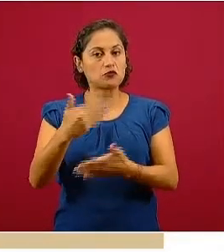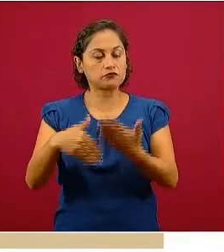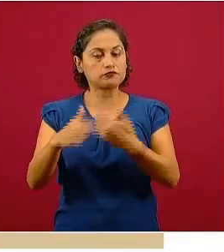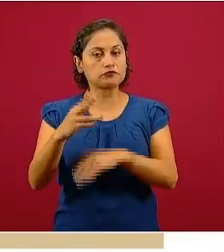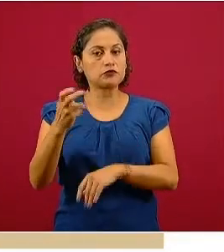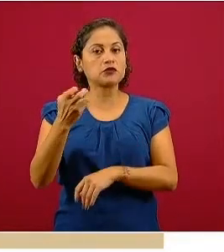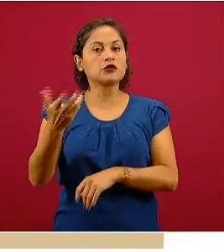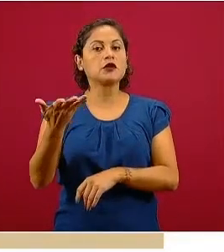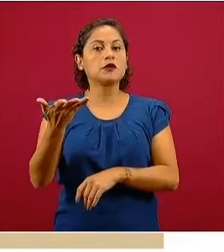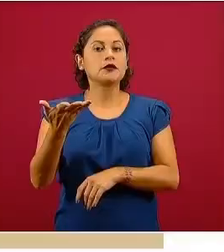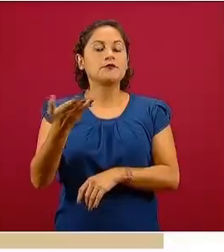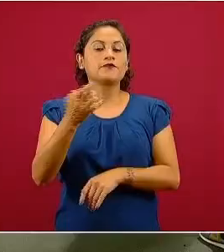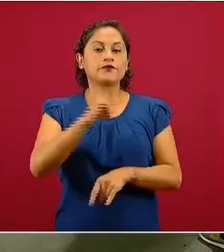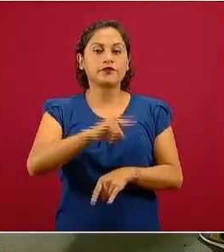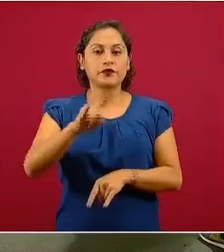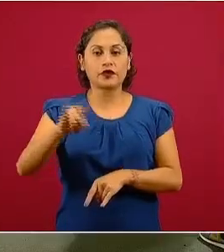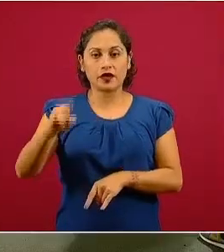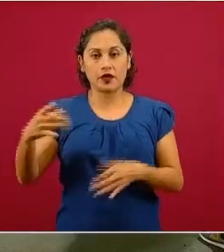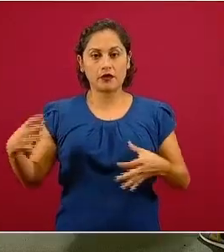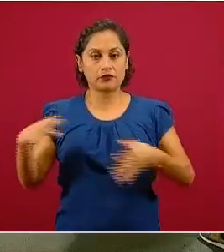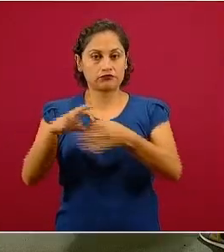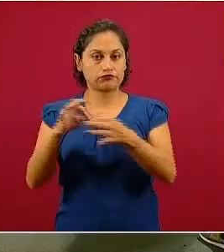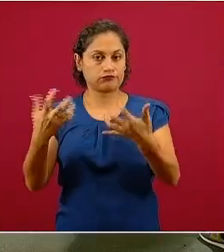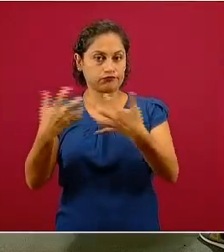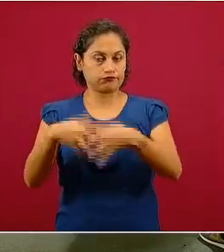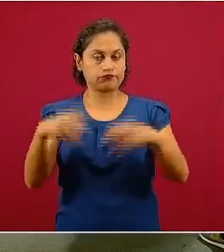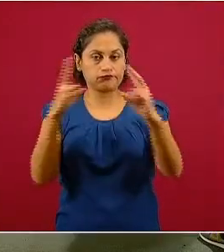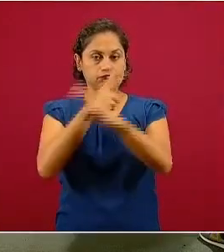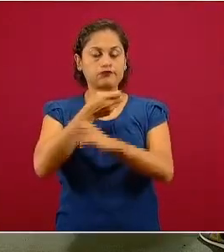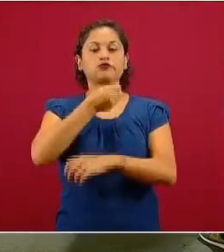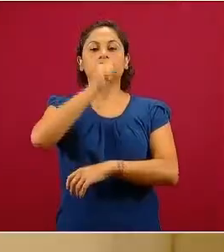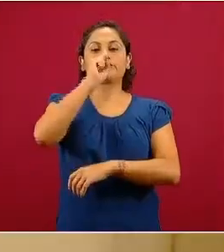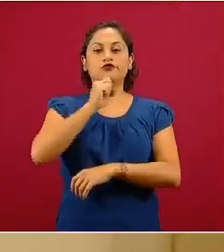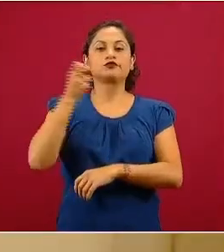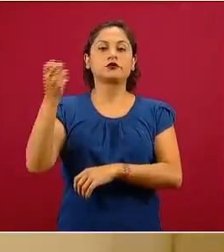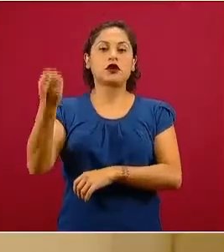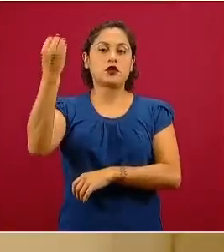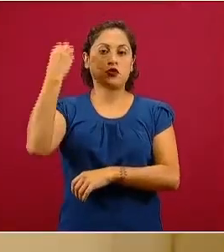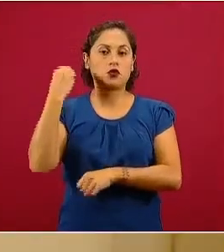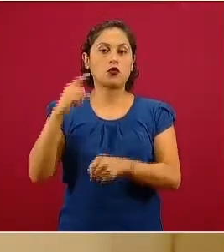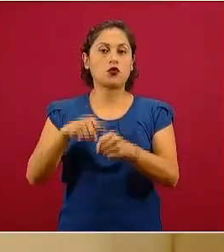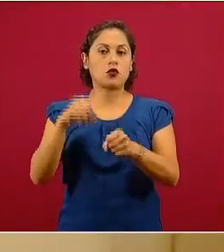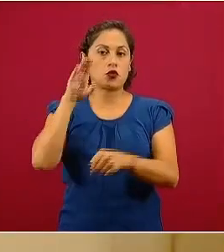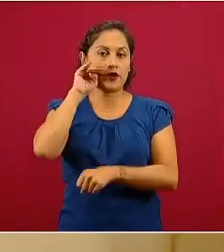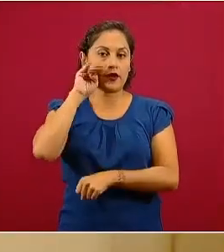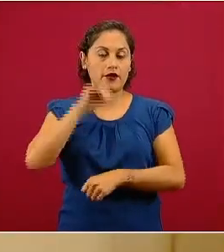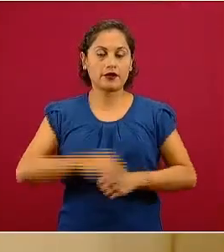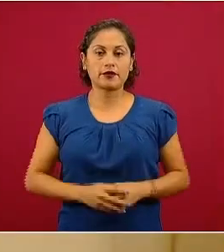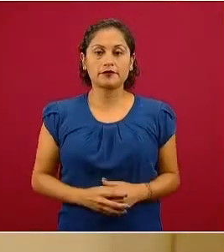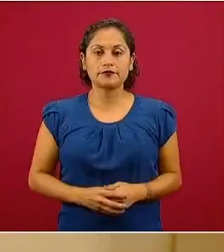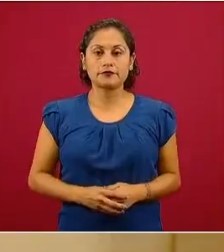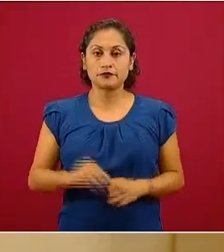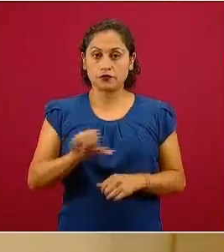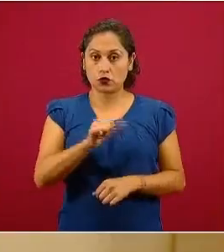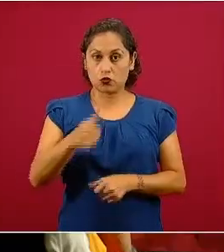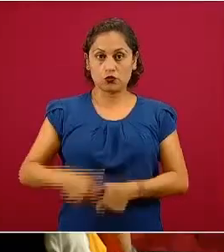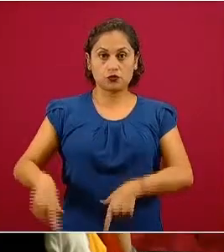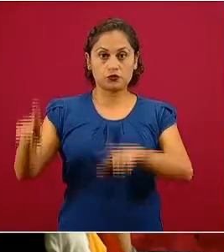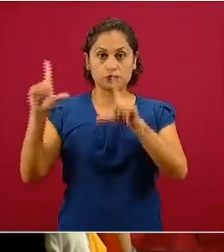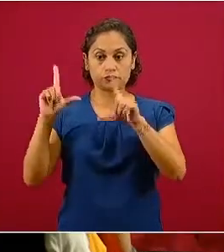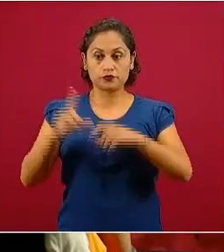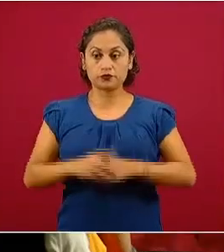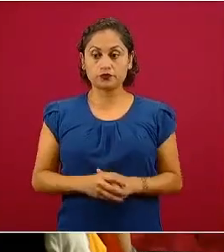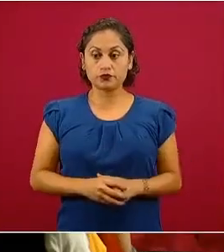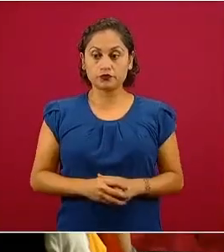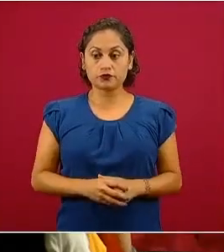a ocupación con camas con ventilador, se encuentran en semáforo de riesgo naranja. La siguiente. Aquí tenemos el comportamiento